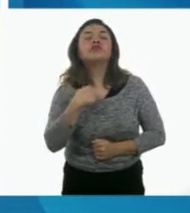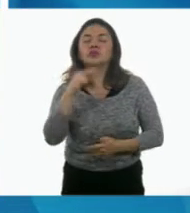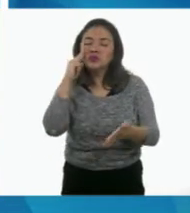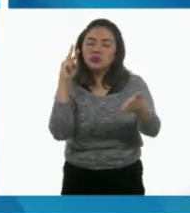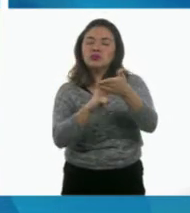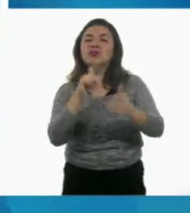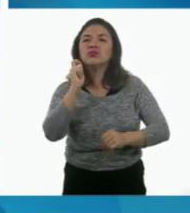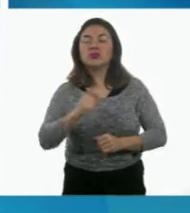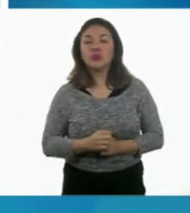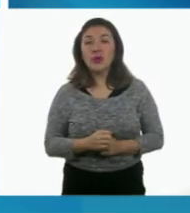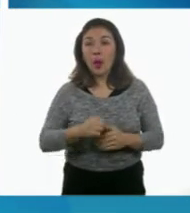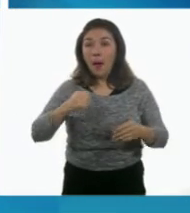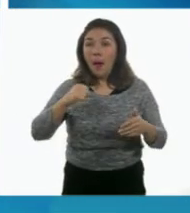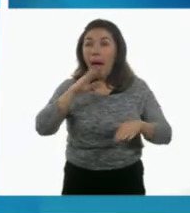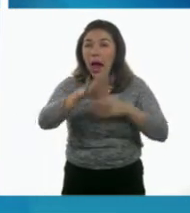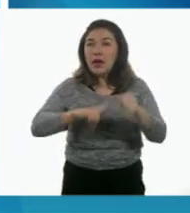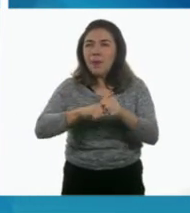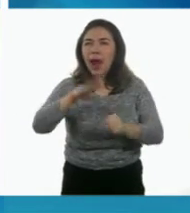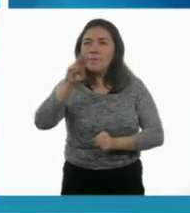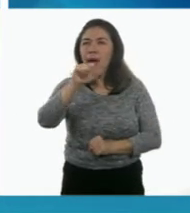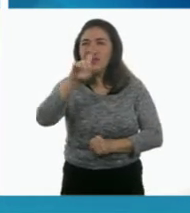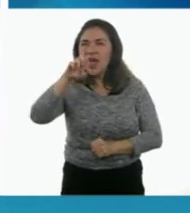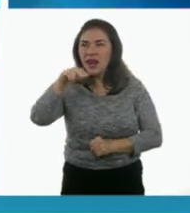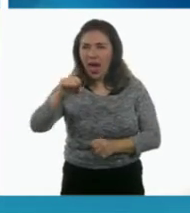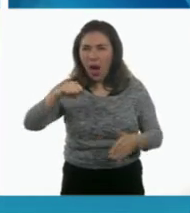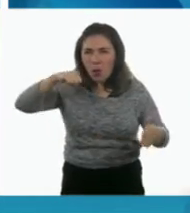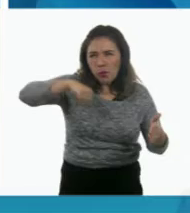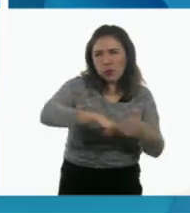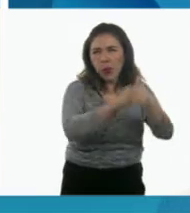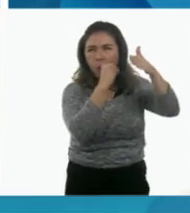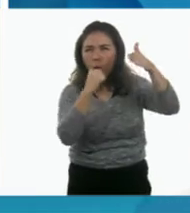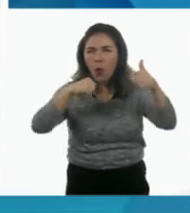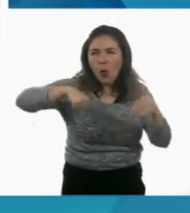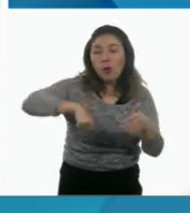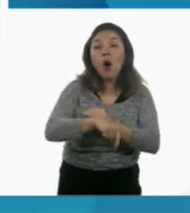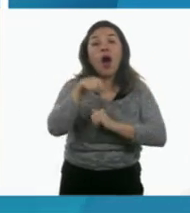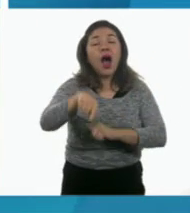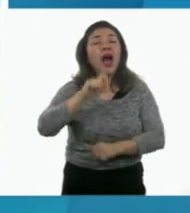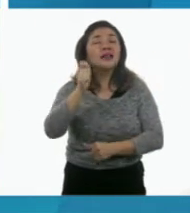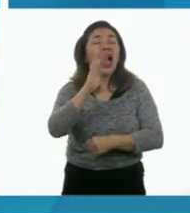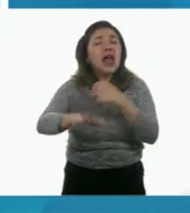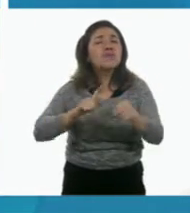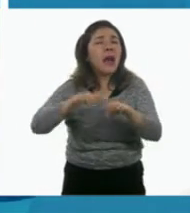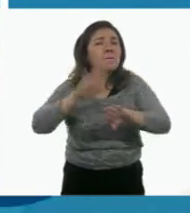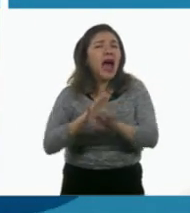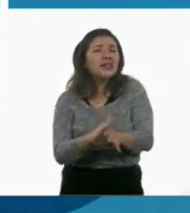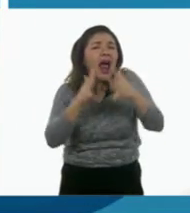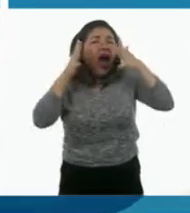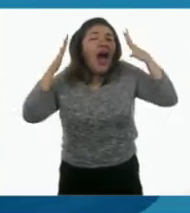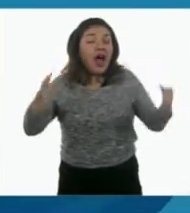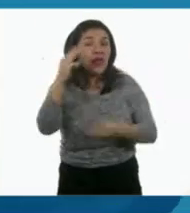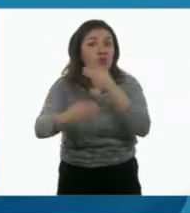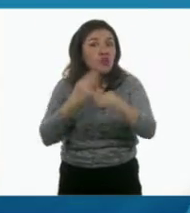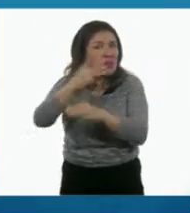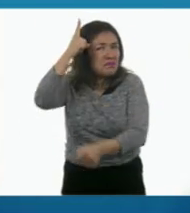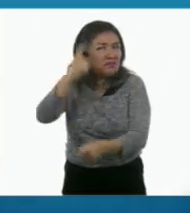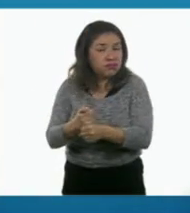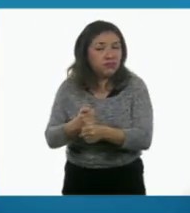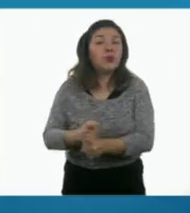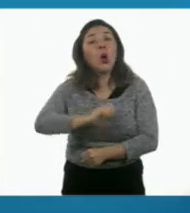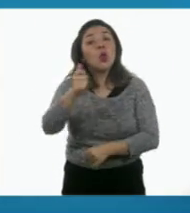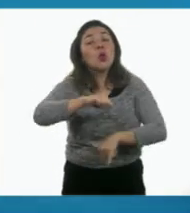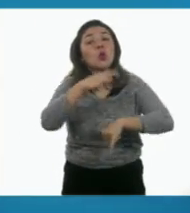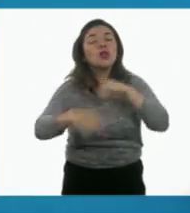es, la ballena es el animal más grande del mundo. Y terminé con,